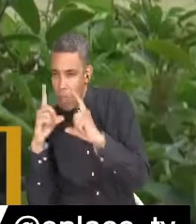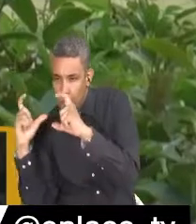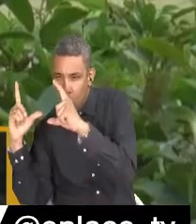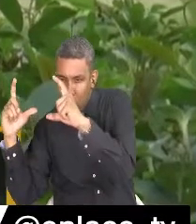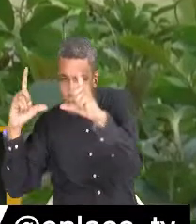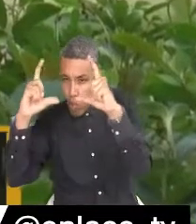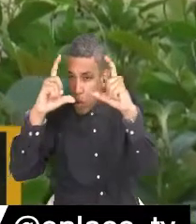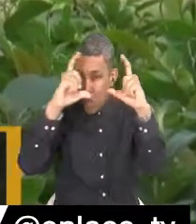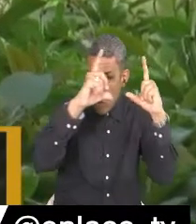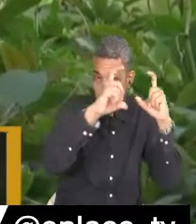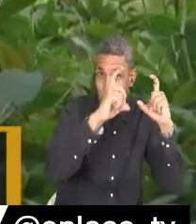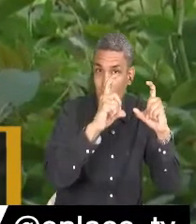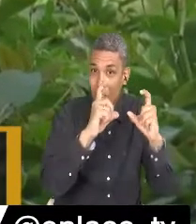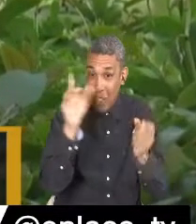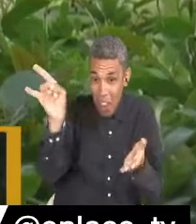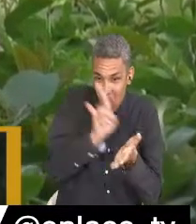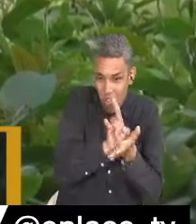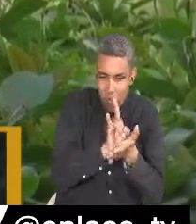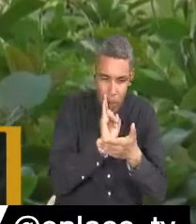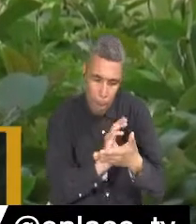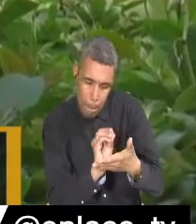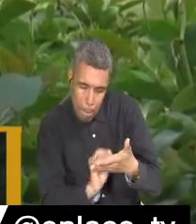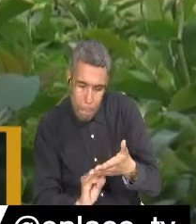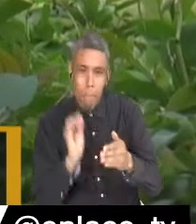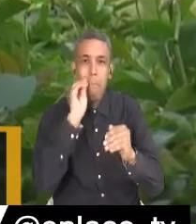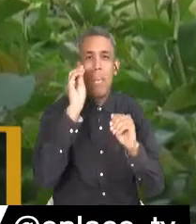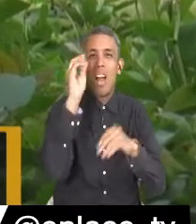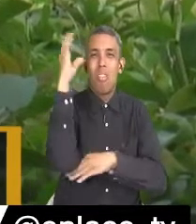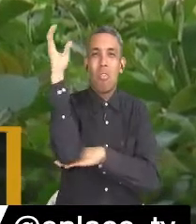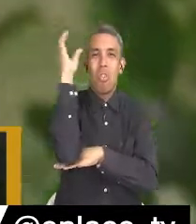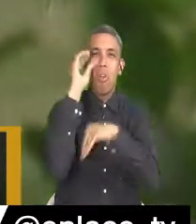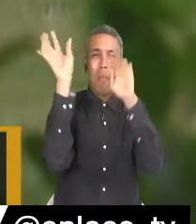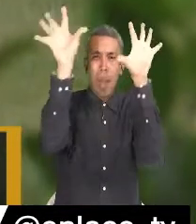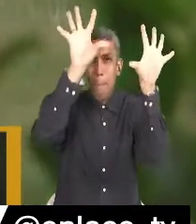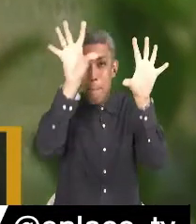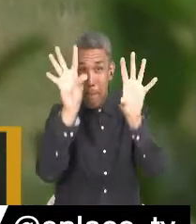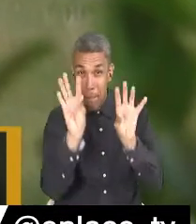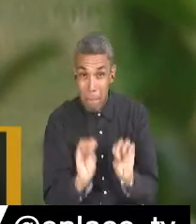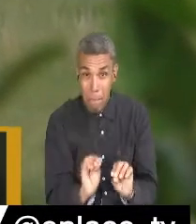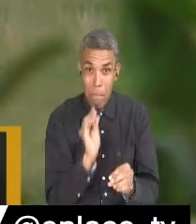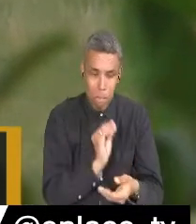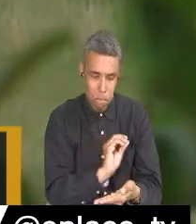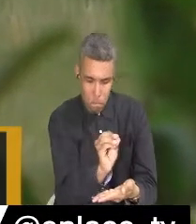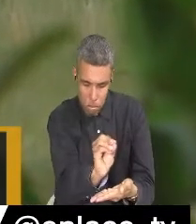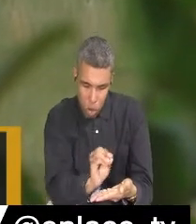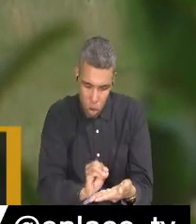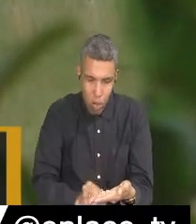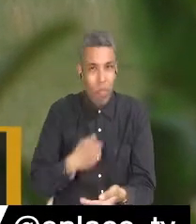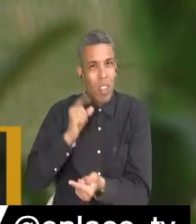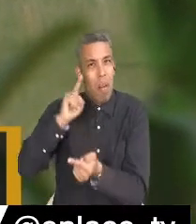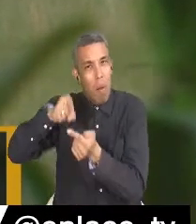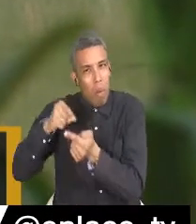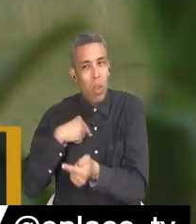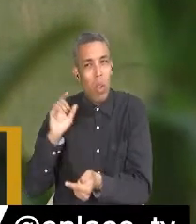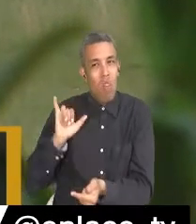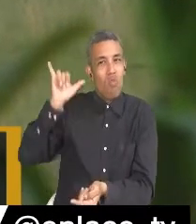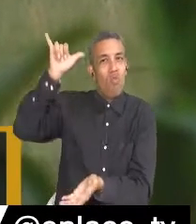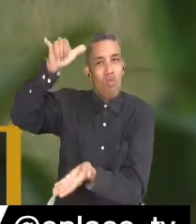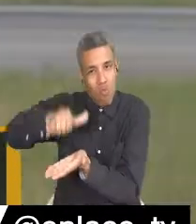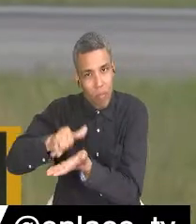instituto elabora planos y mapas de la geografía colombiana. Miembros de la aeronáutica civil, uniformados de la Policía